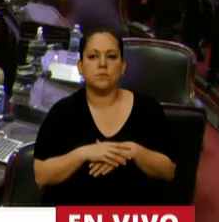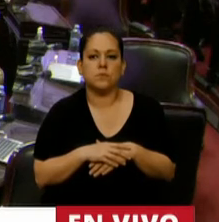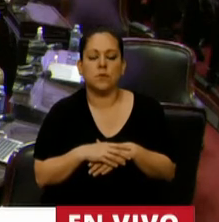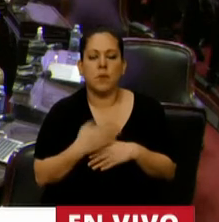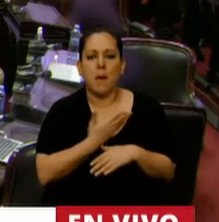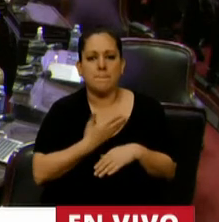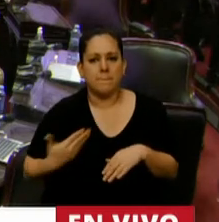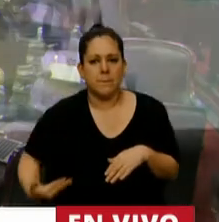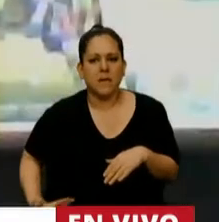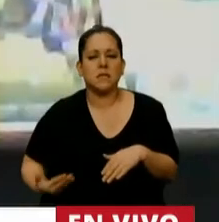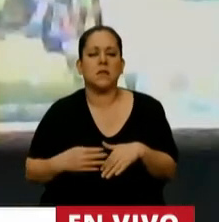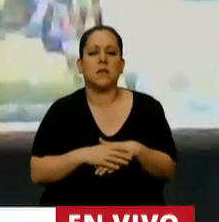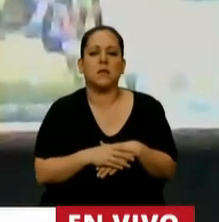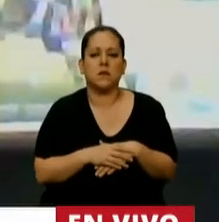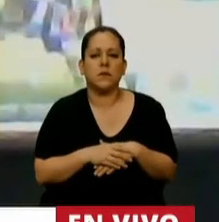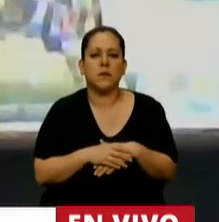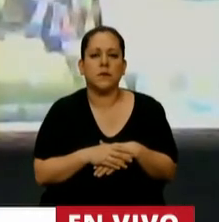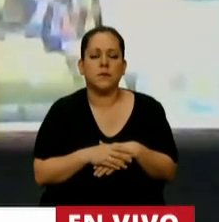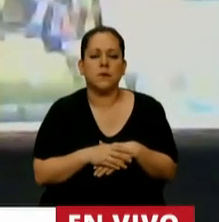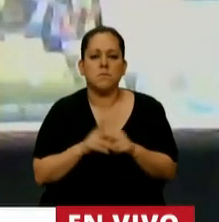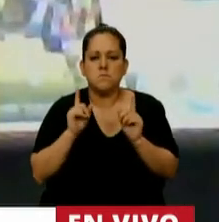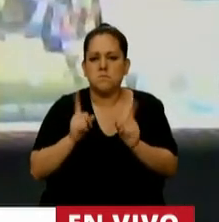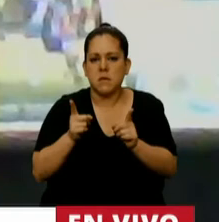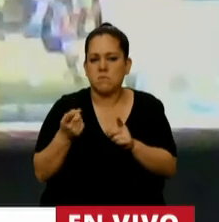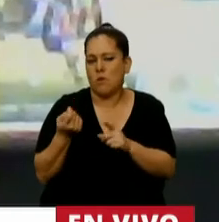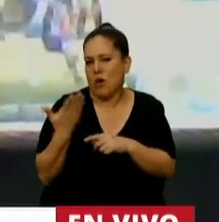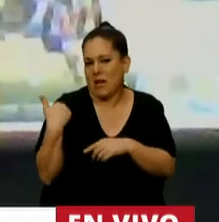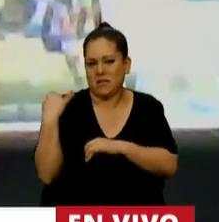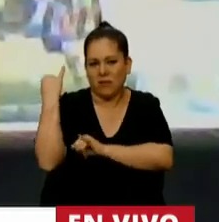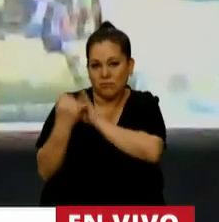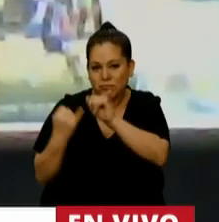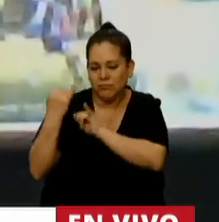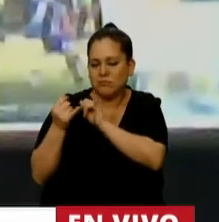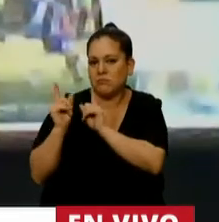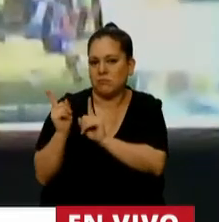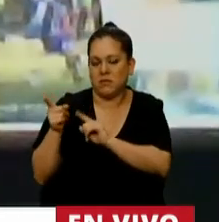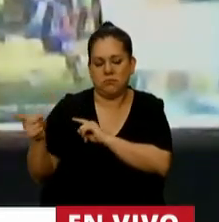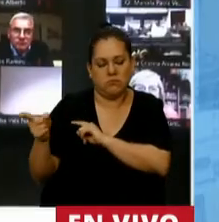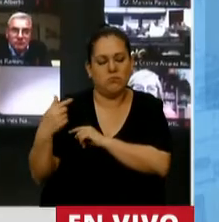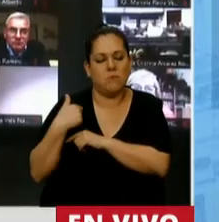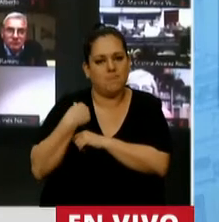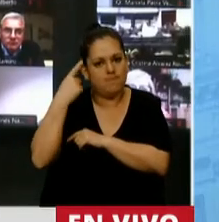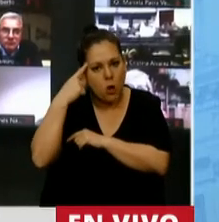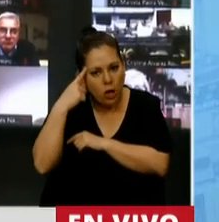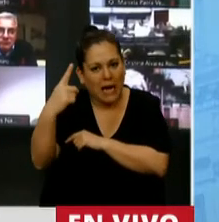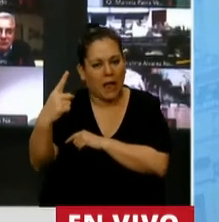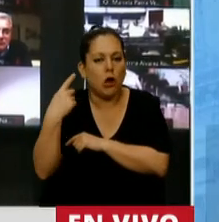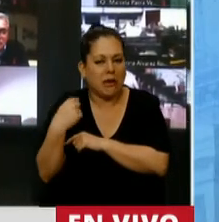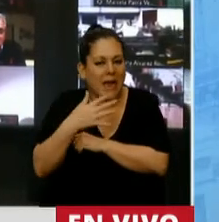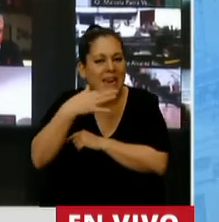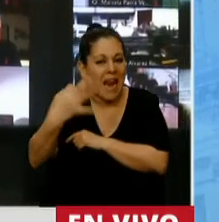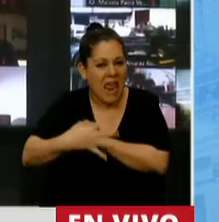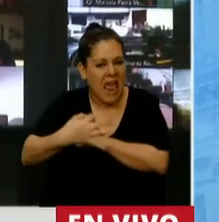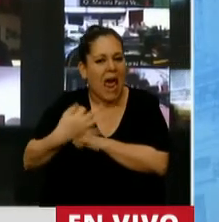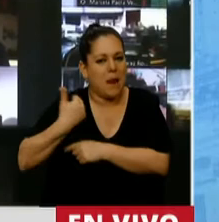recojo el guante de lo que se acaba de decir. Creo que verdaderamente